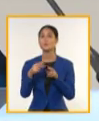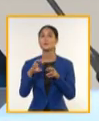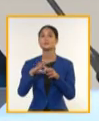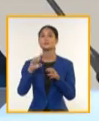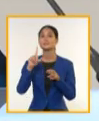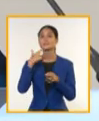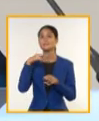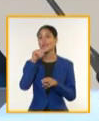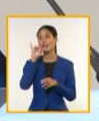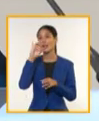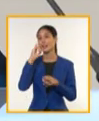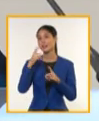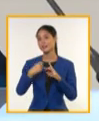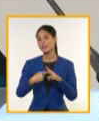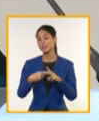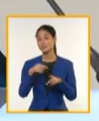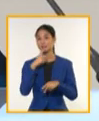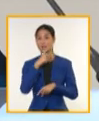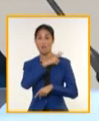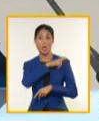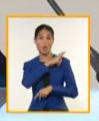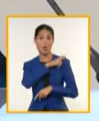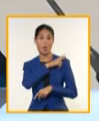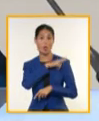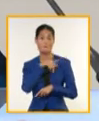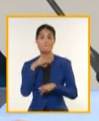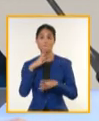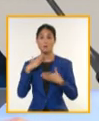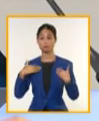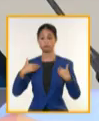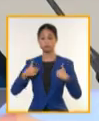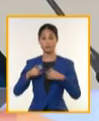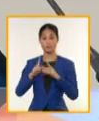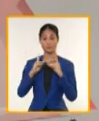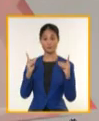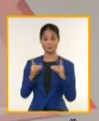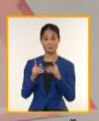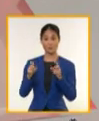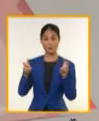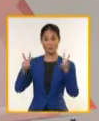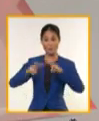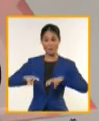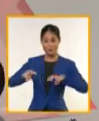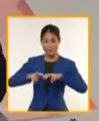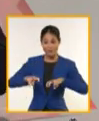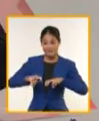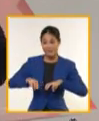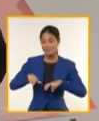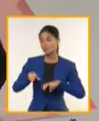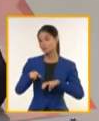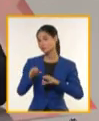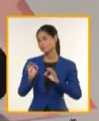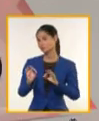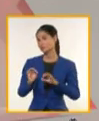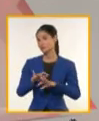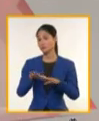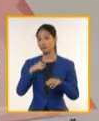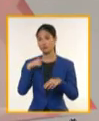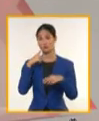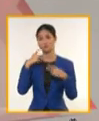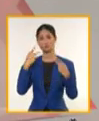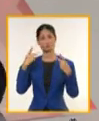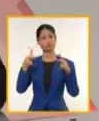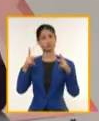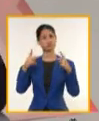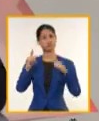Documentación e Información del Centro de Investigaciones de la Economía Mundial, CIEM. Es como lo formal, pero en esencia una de nuestras